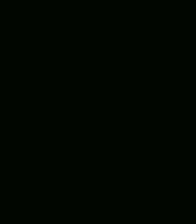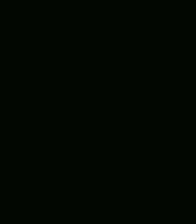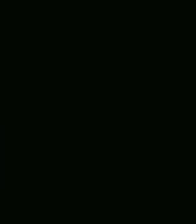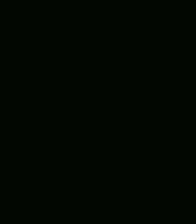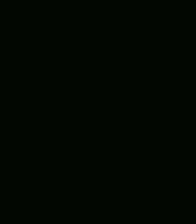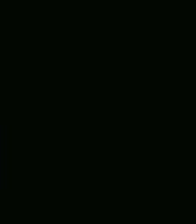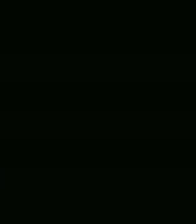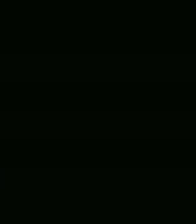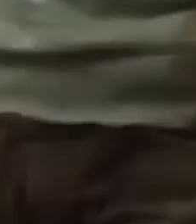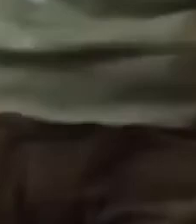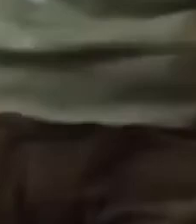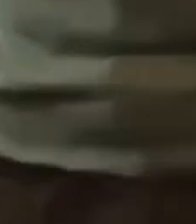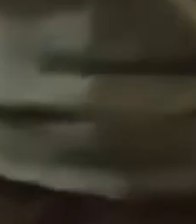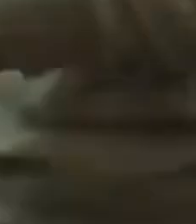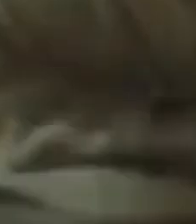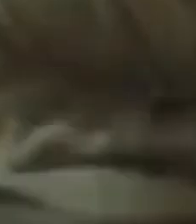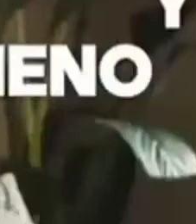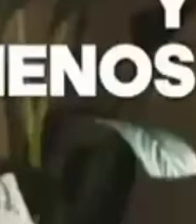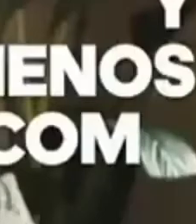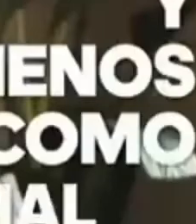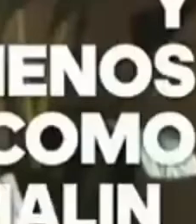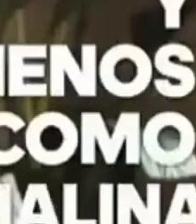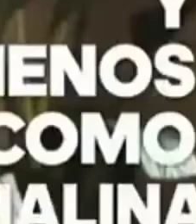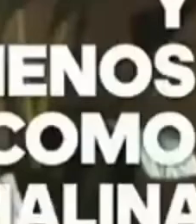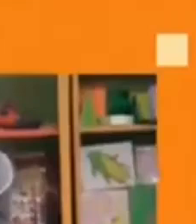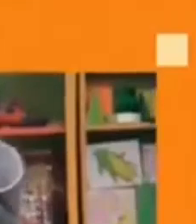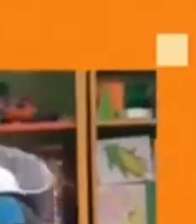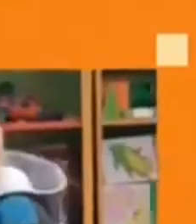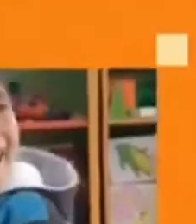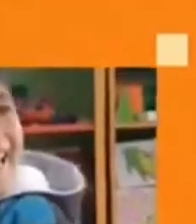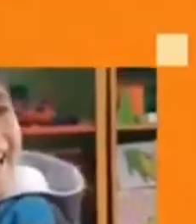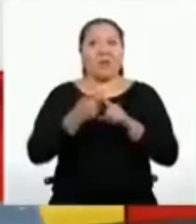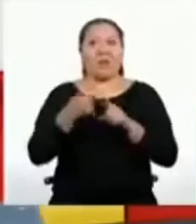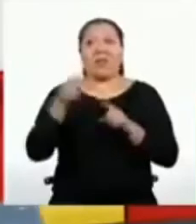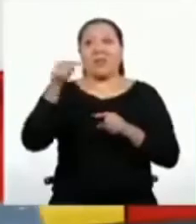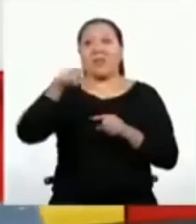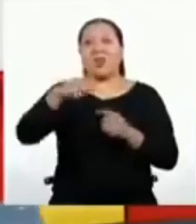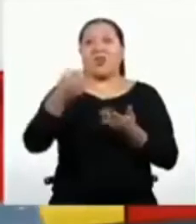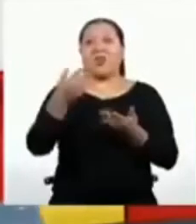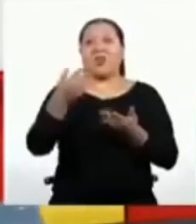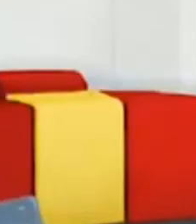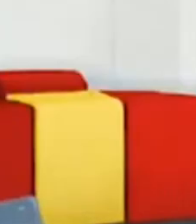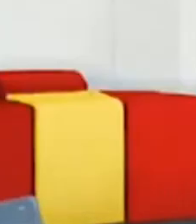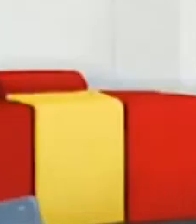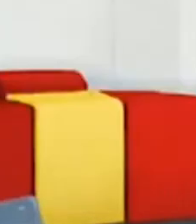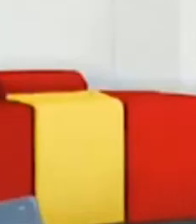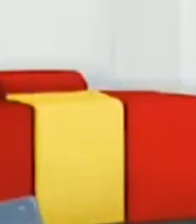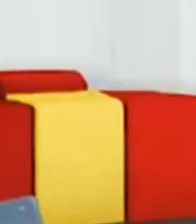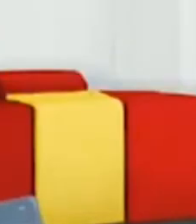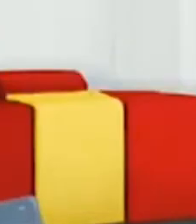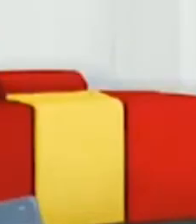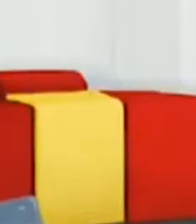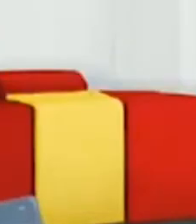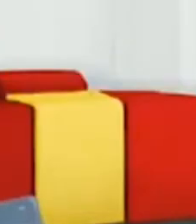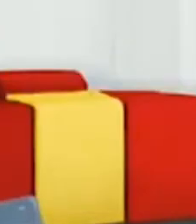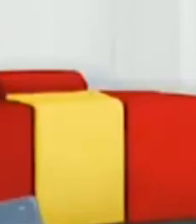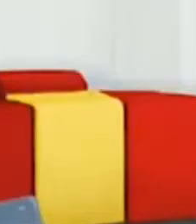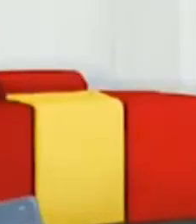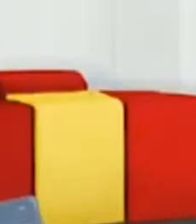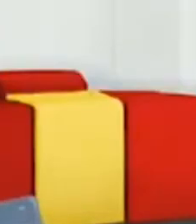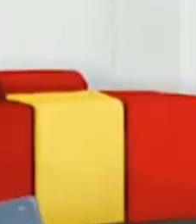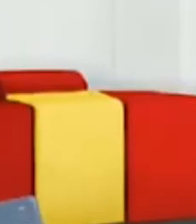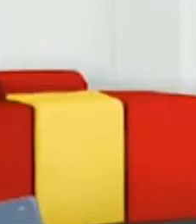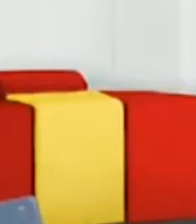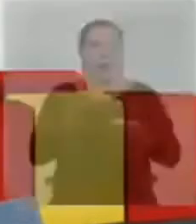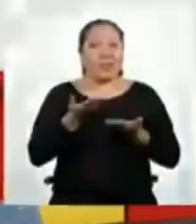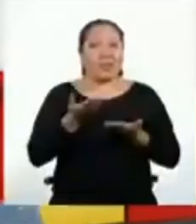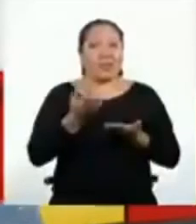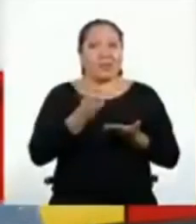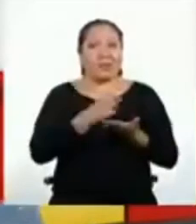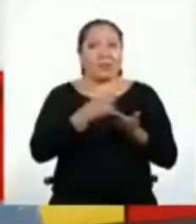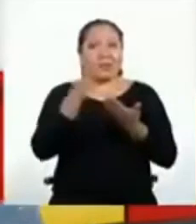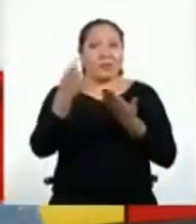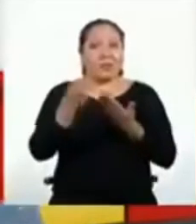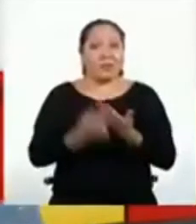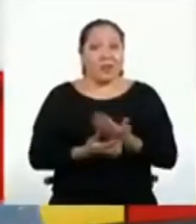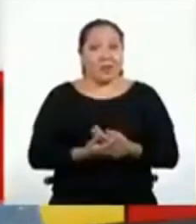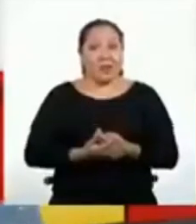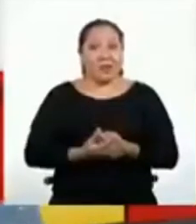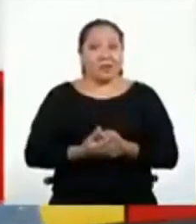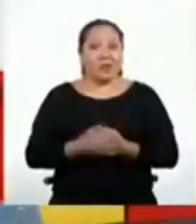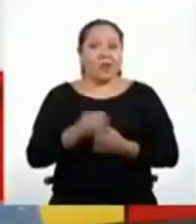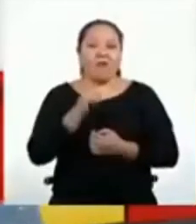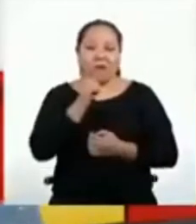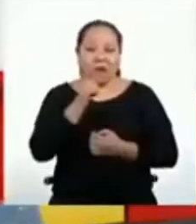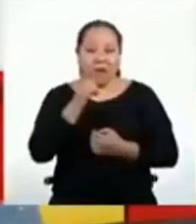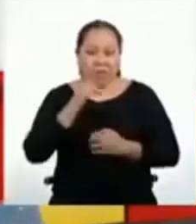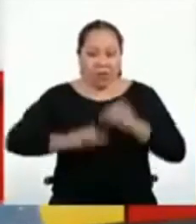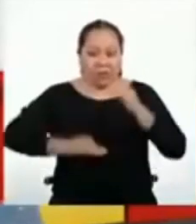muchachos. Antes de eso, no la rindo en casa. Bienvenidos al programa. Como ven, todavía no tengo mi castillo de